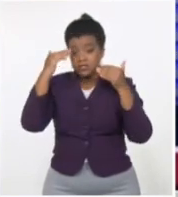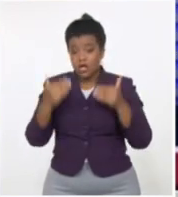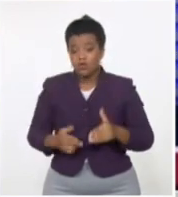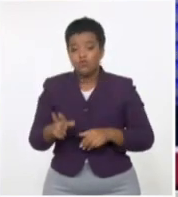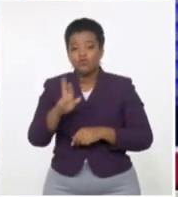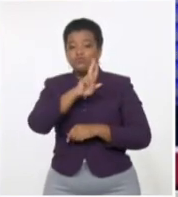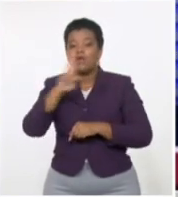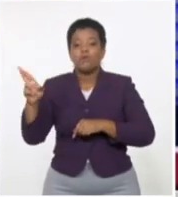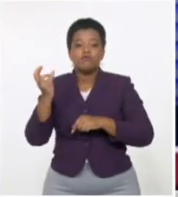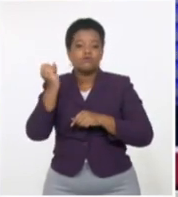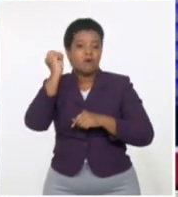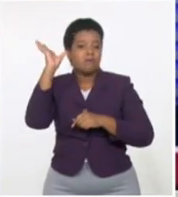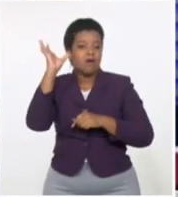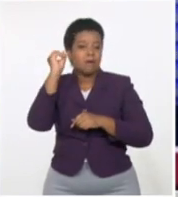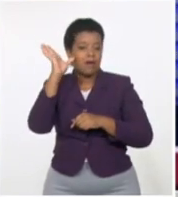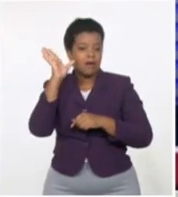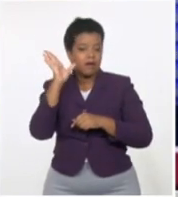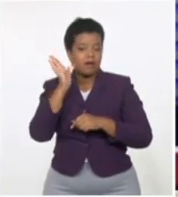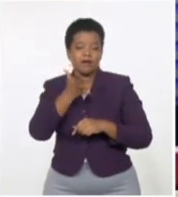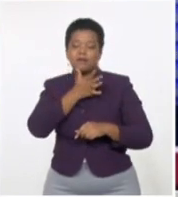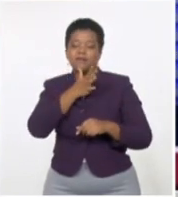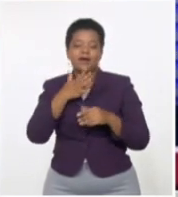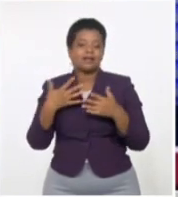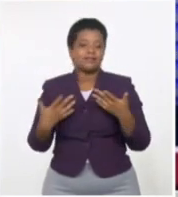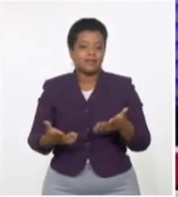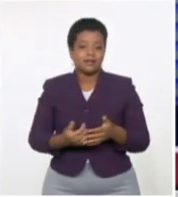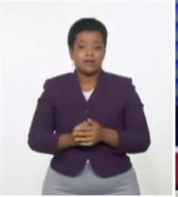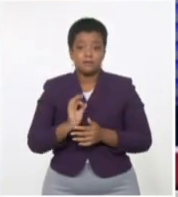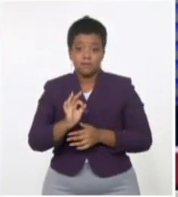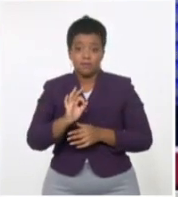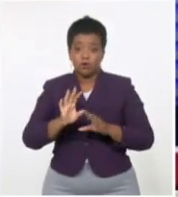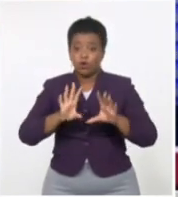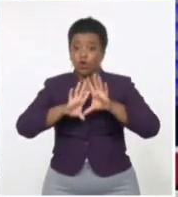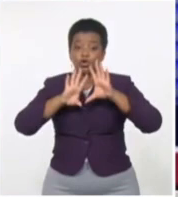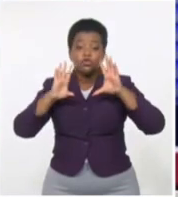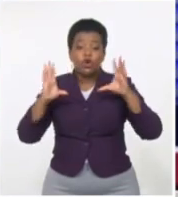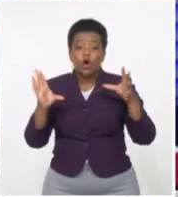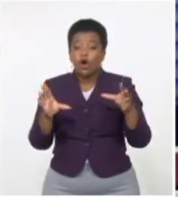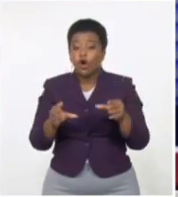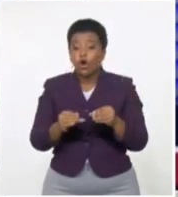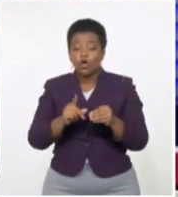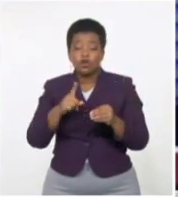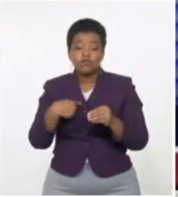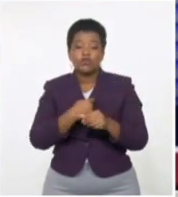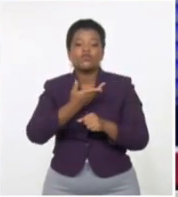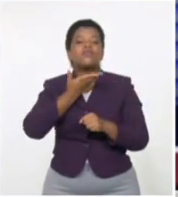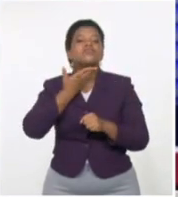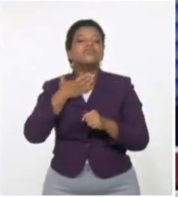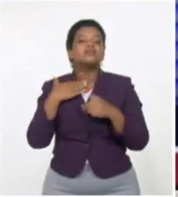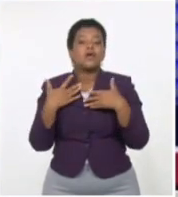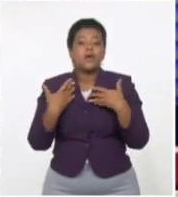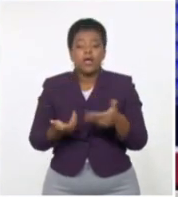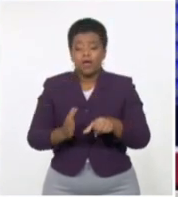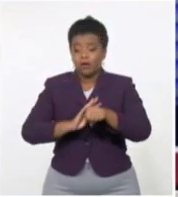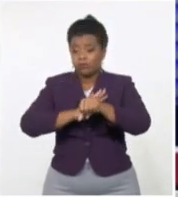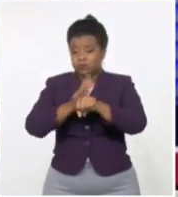desarrolló. Y me parece que con el concurso de todos y el deseo que todos tenemos de que esta